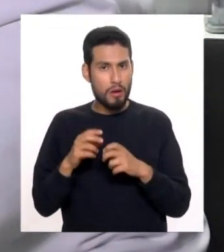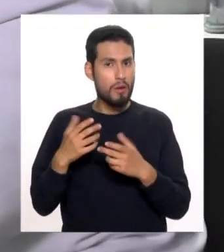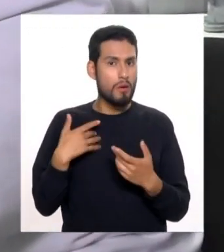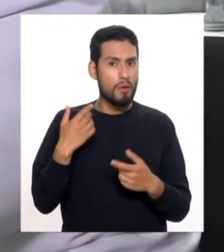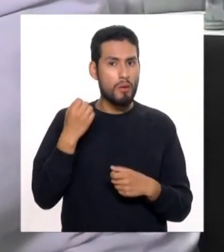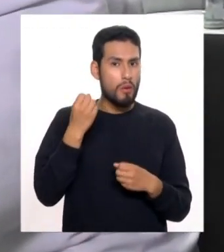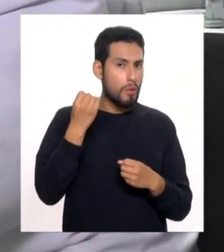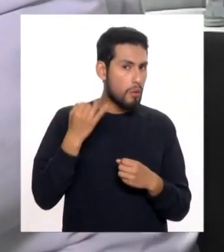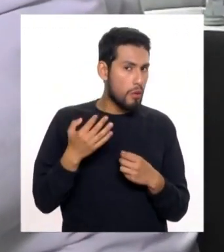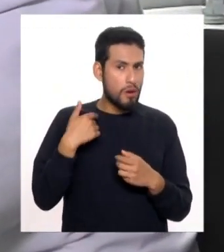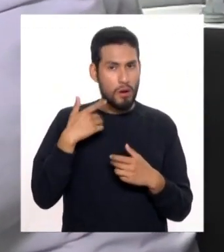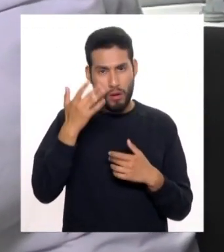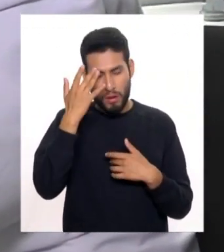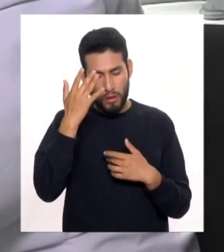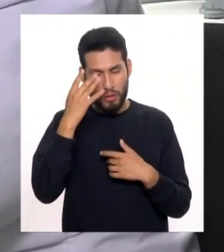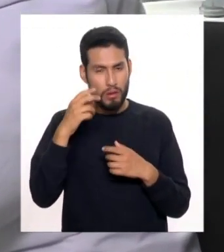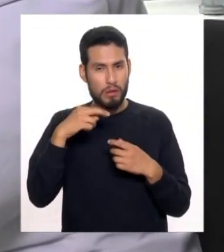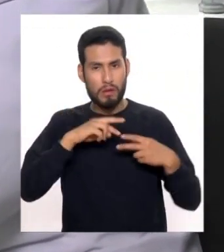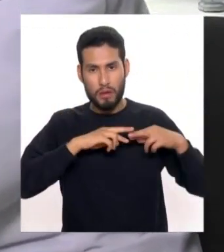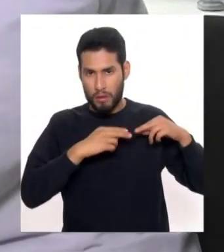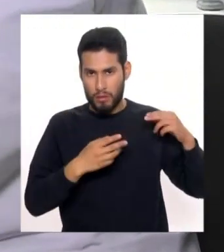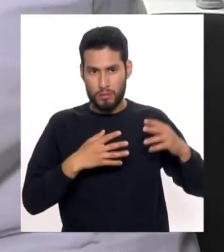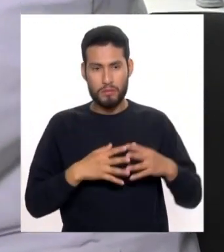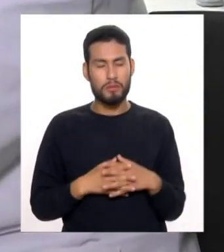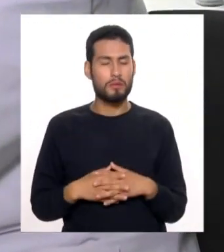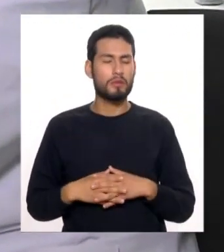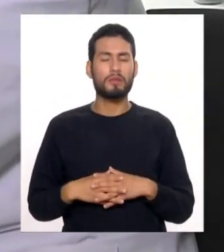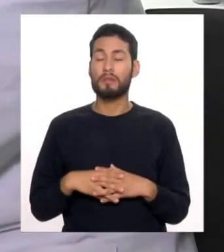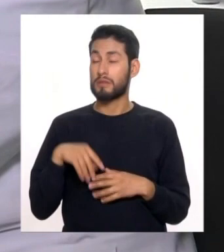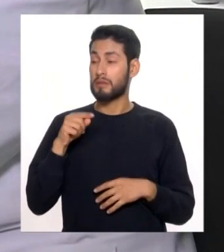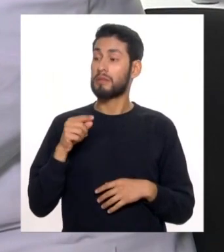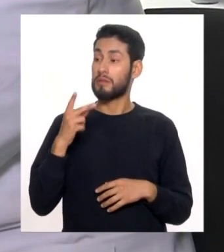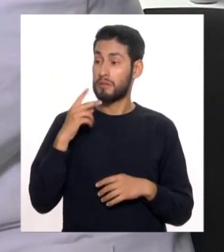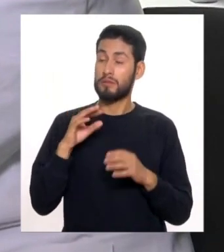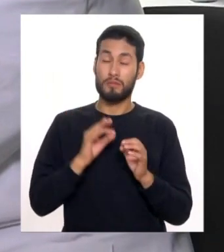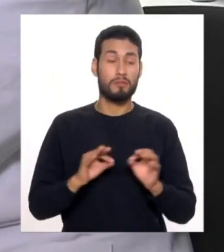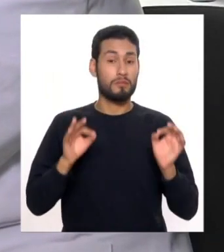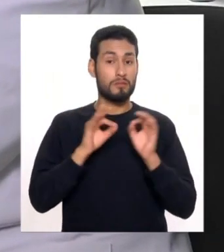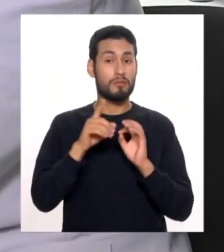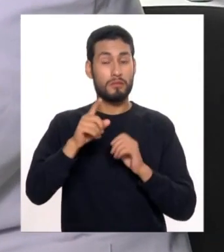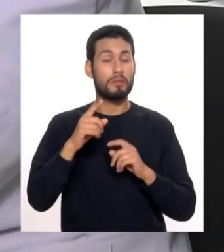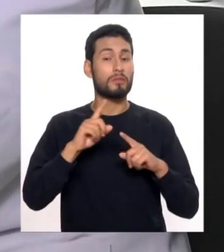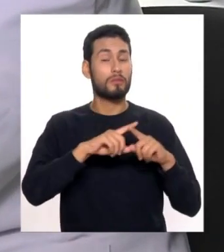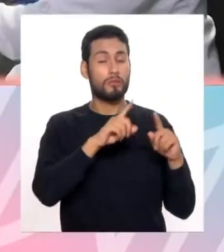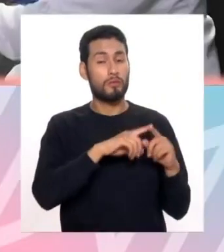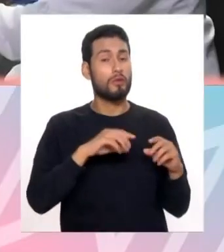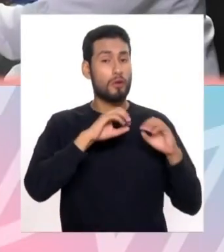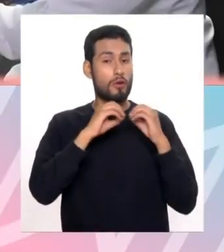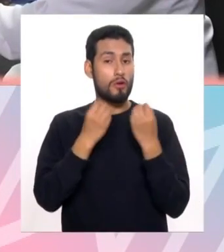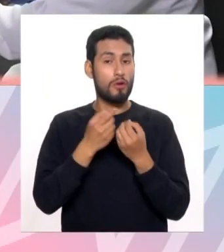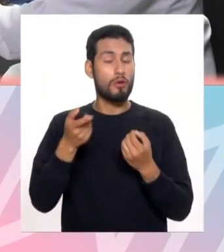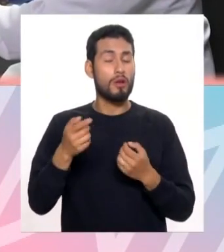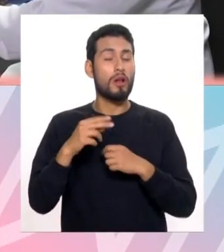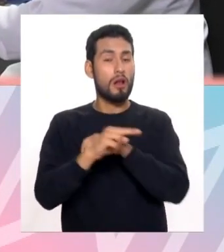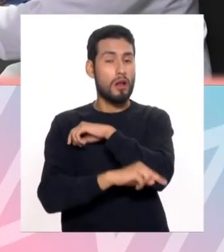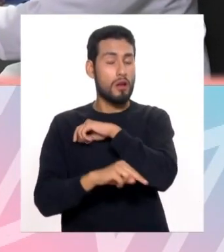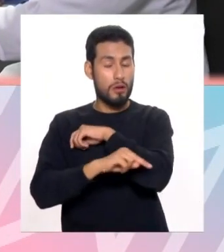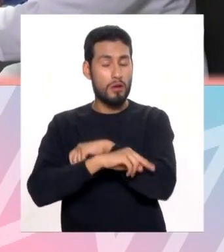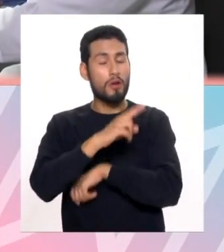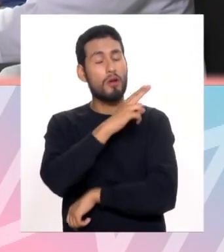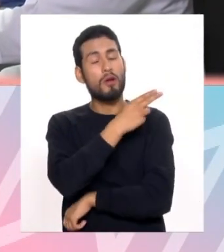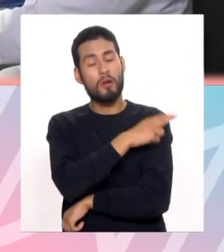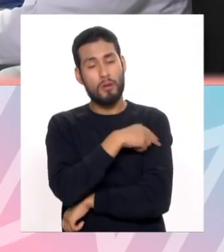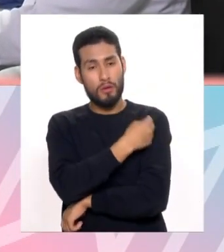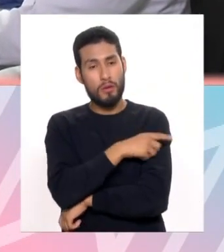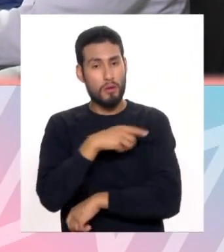no algún tipo de situación genética. Importante también que las instituciones a nivel nacional nos den este golpe de esperanza, ¿correcto?, para una